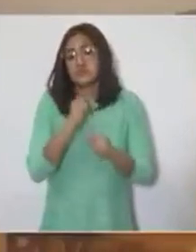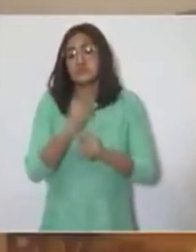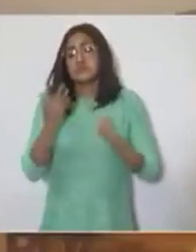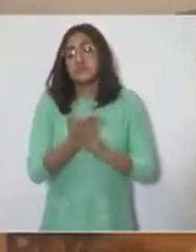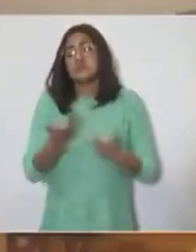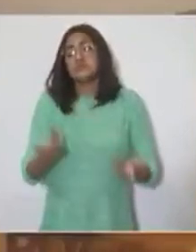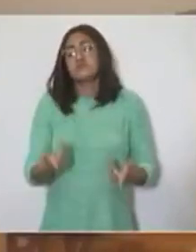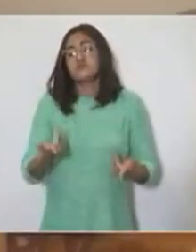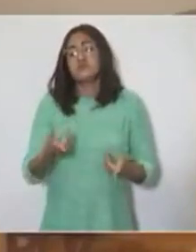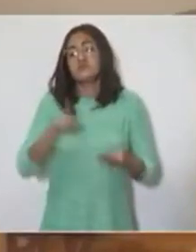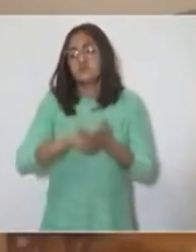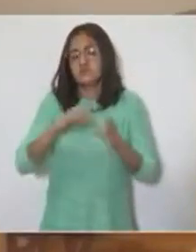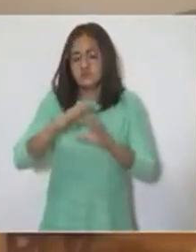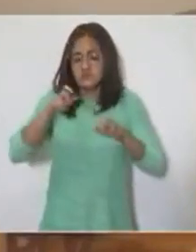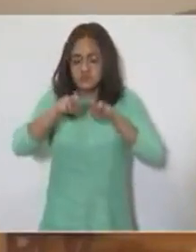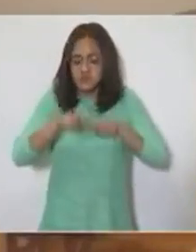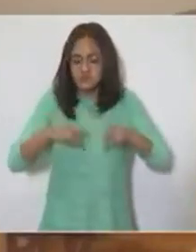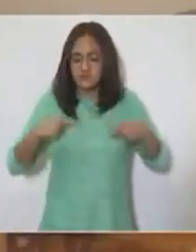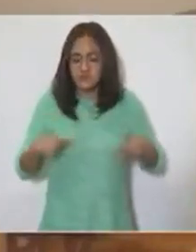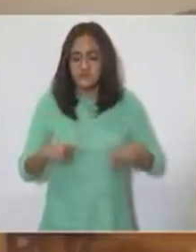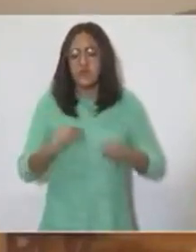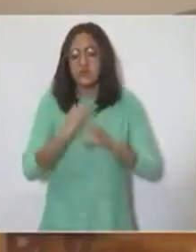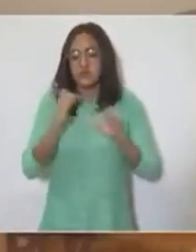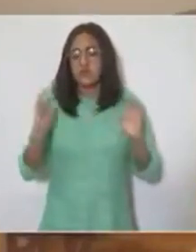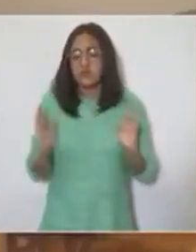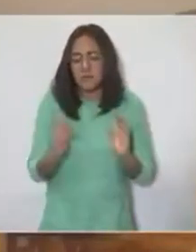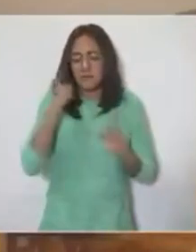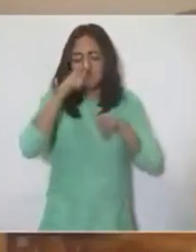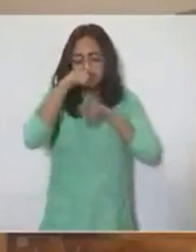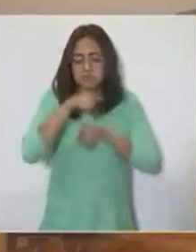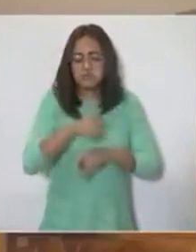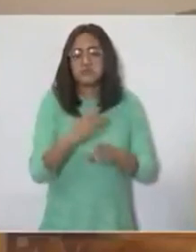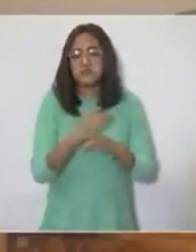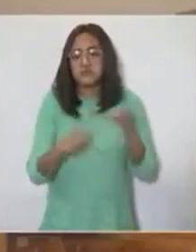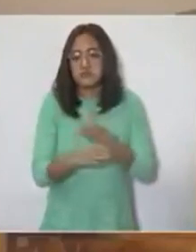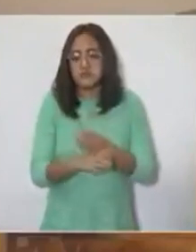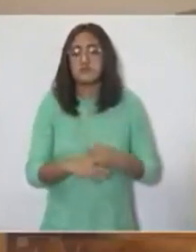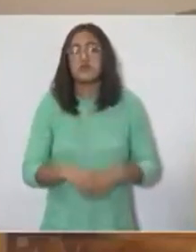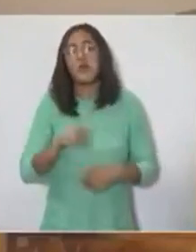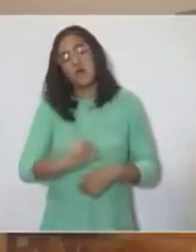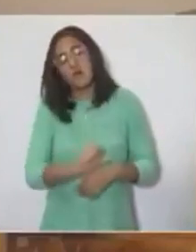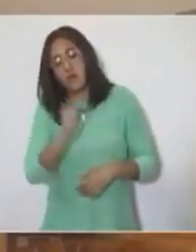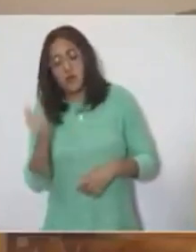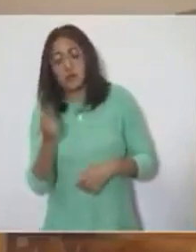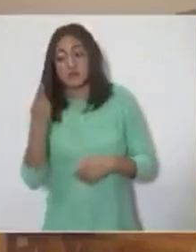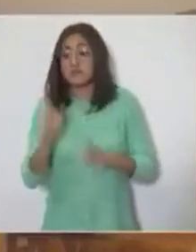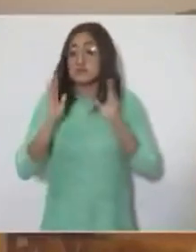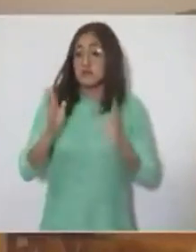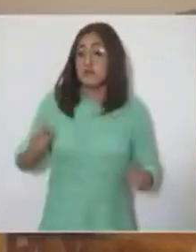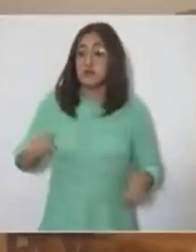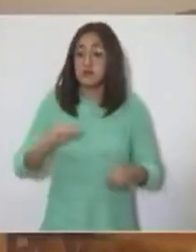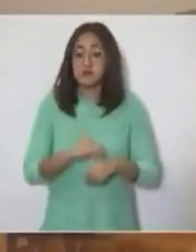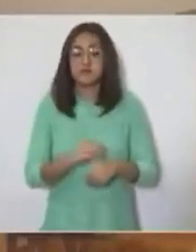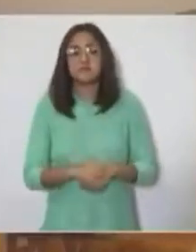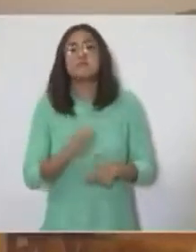de pasajeros de carga medianos y es otra armadura que está que está allá ya instalándose